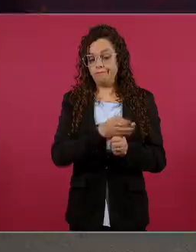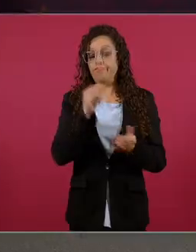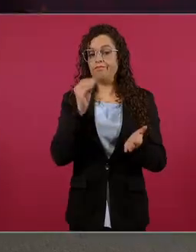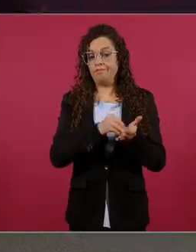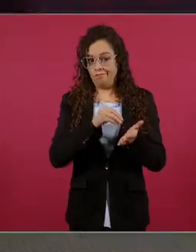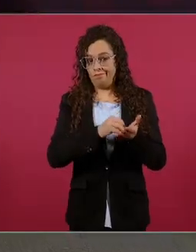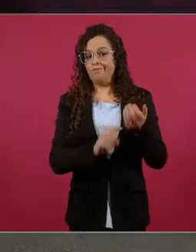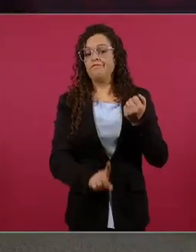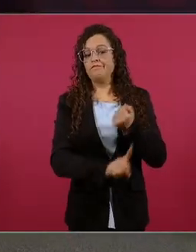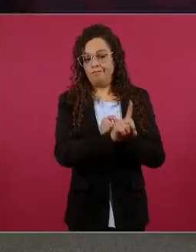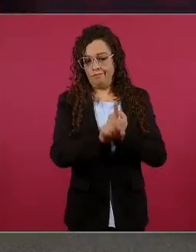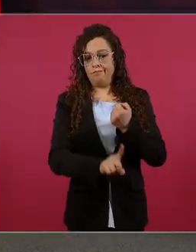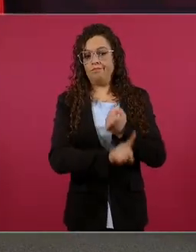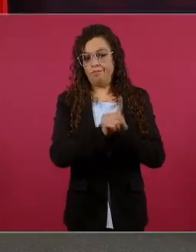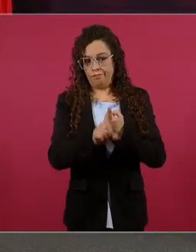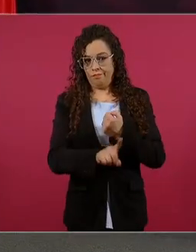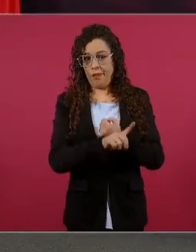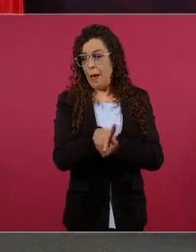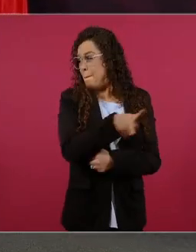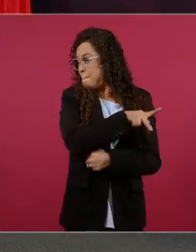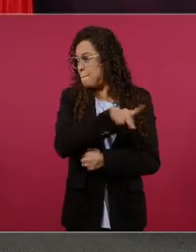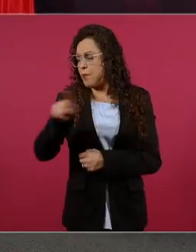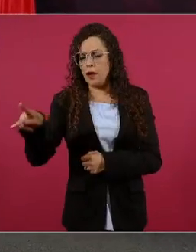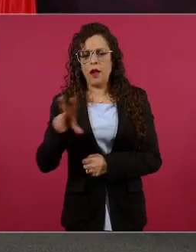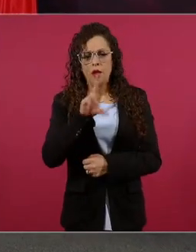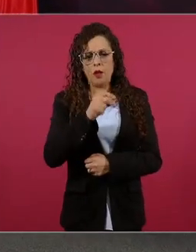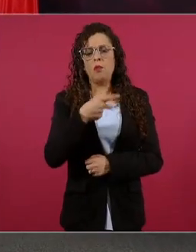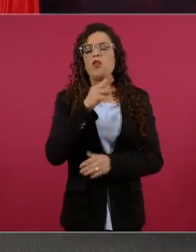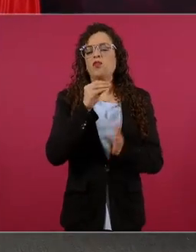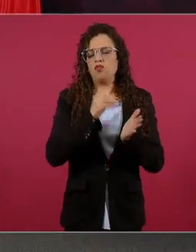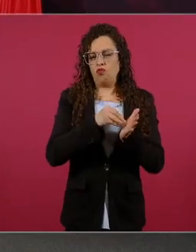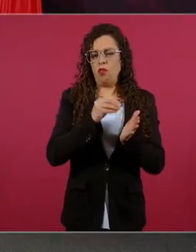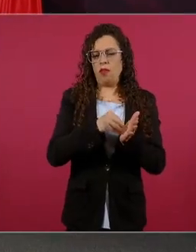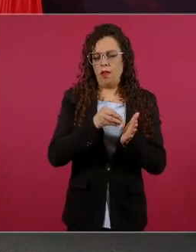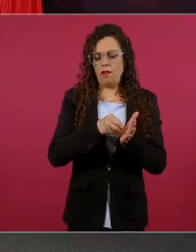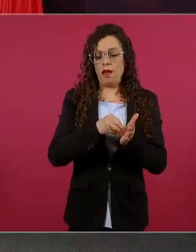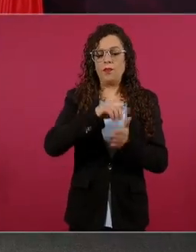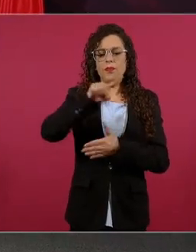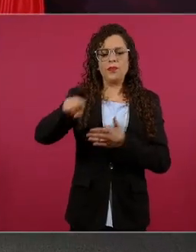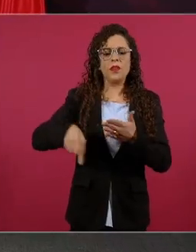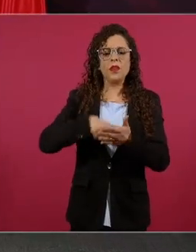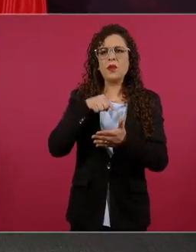no en todos los casos, en un estado,